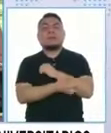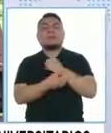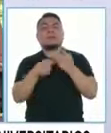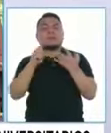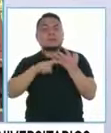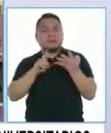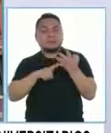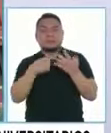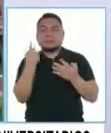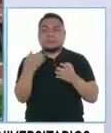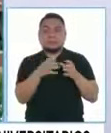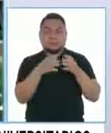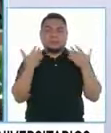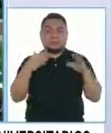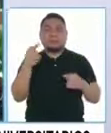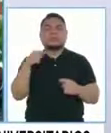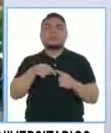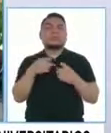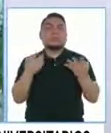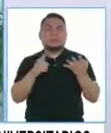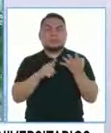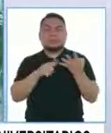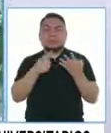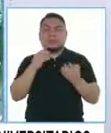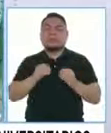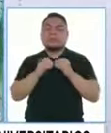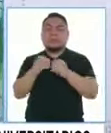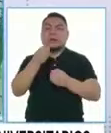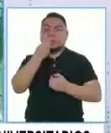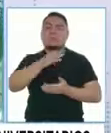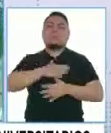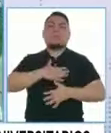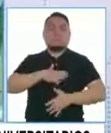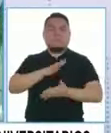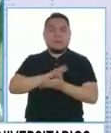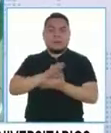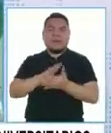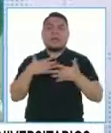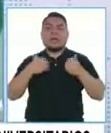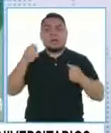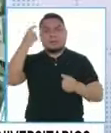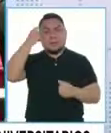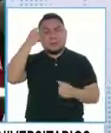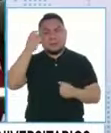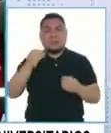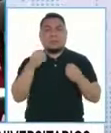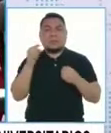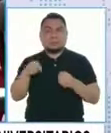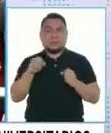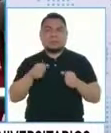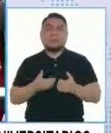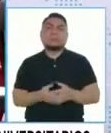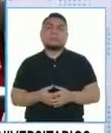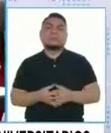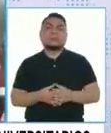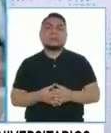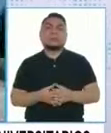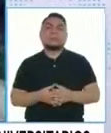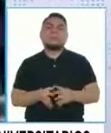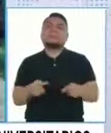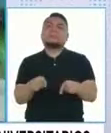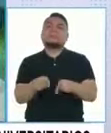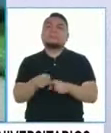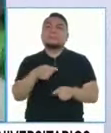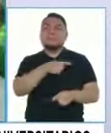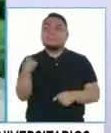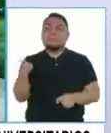de nosotros finalmente ya tiene que ver con los aspectos de bienestar y salud mental. Claro. Además, porque esto... Sí, además que muchos